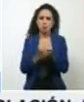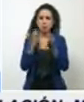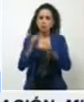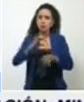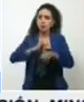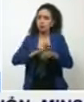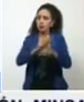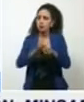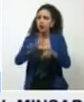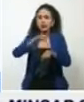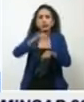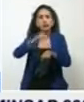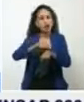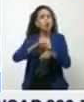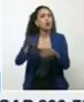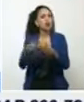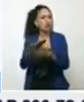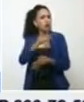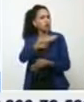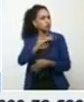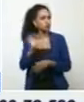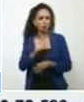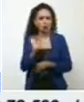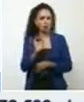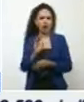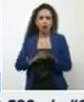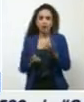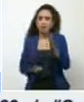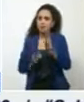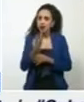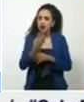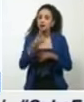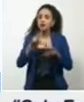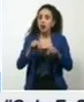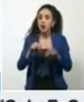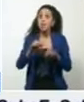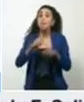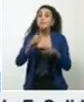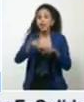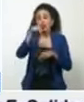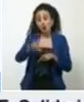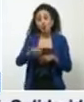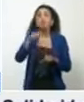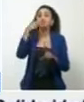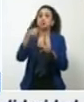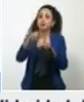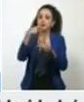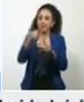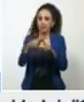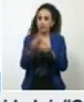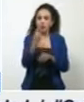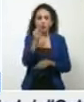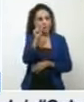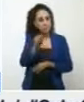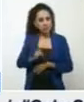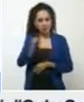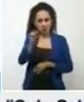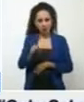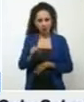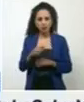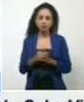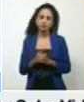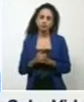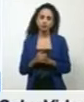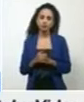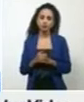hace varios días, aparece un caso confirmado que es de la